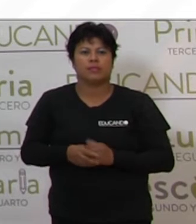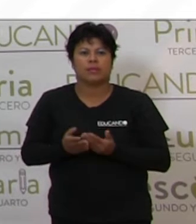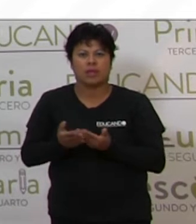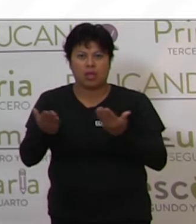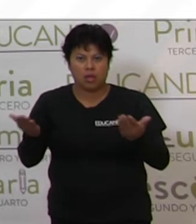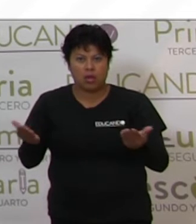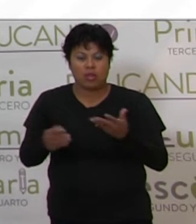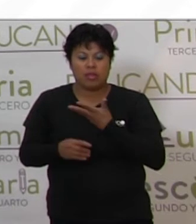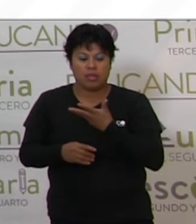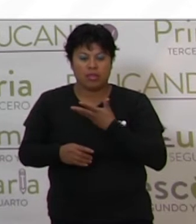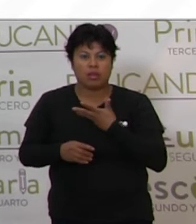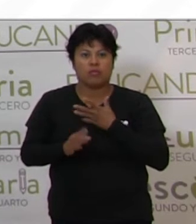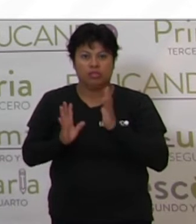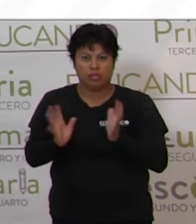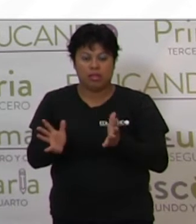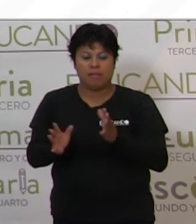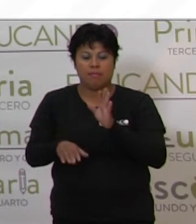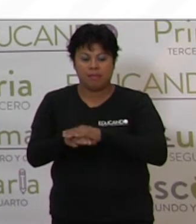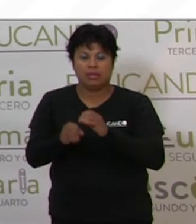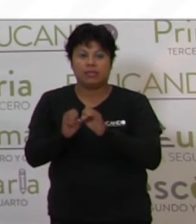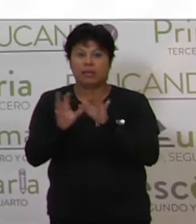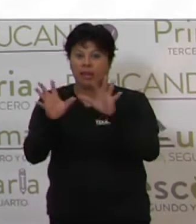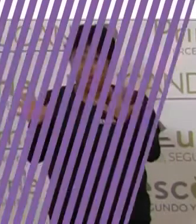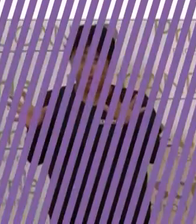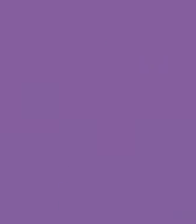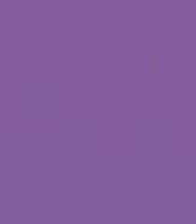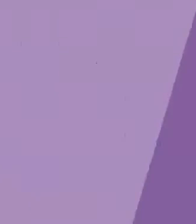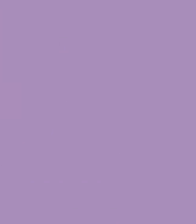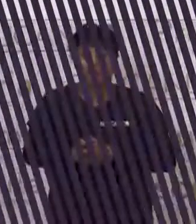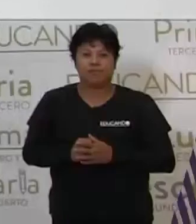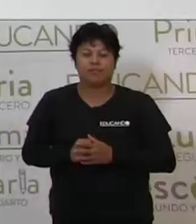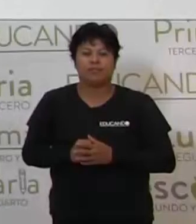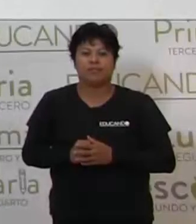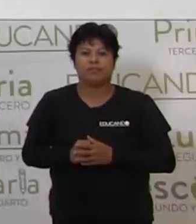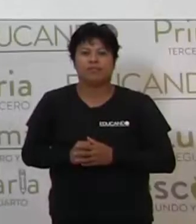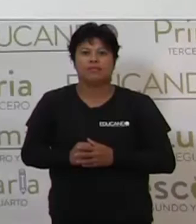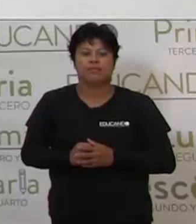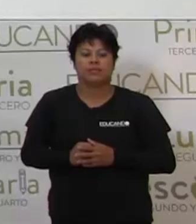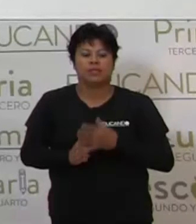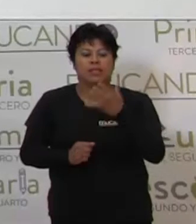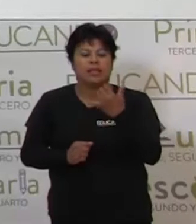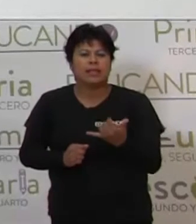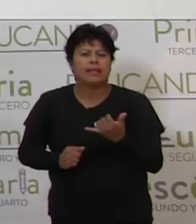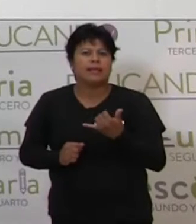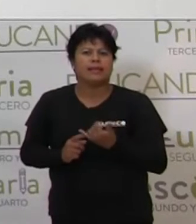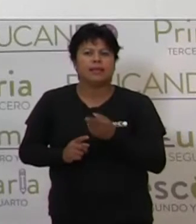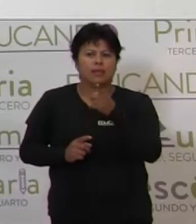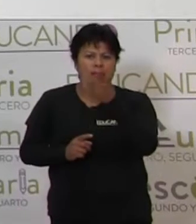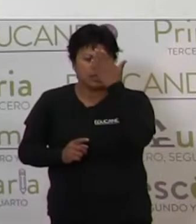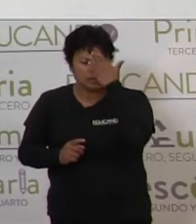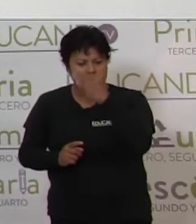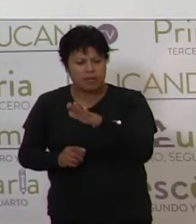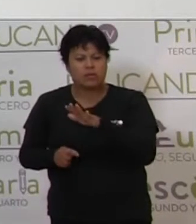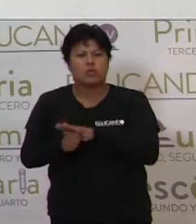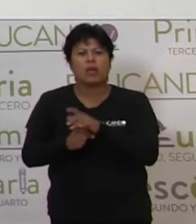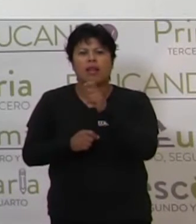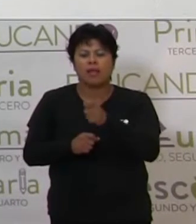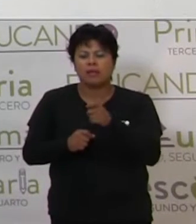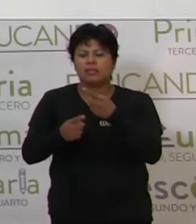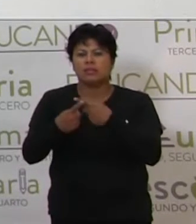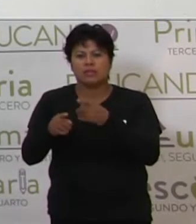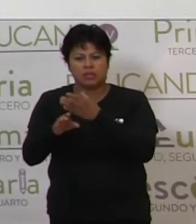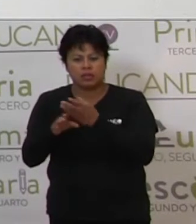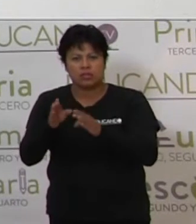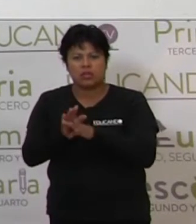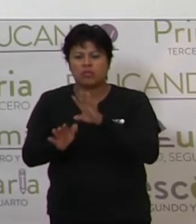Ahora que nos quedó ya más claro entonces, y que ya sabemos cuáles son los aspectos que